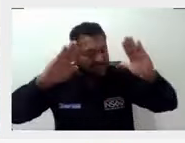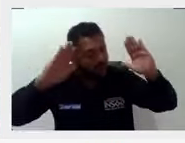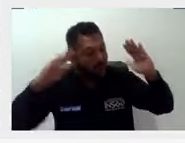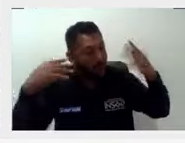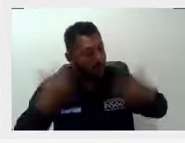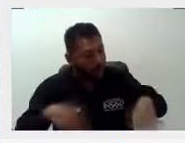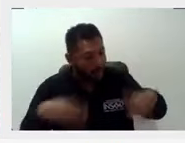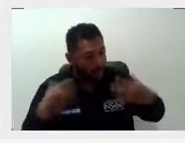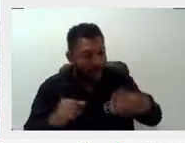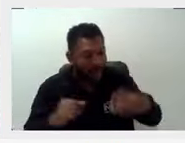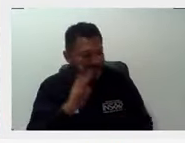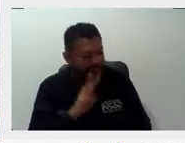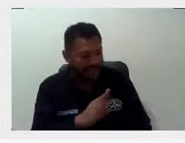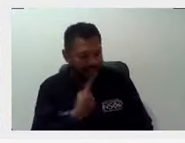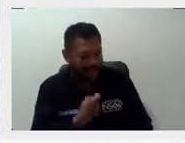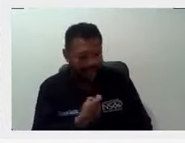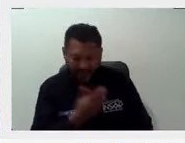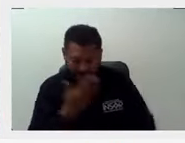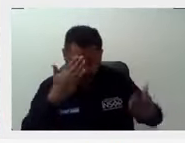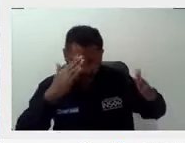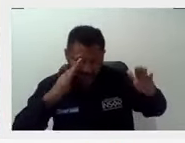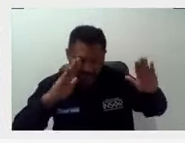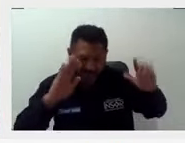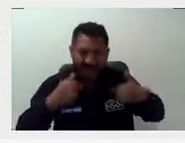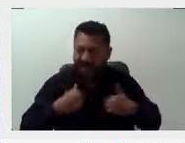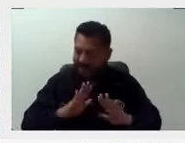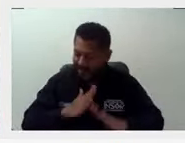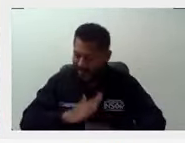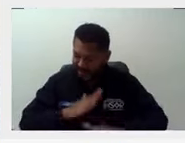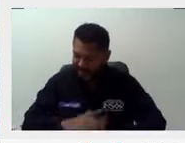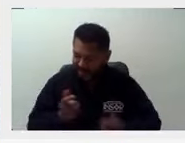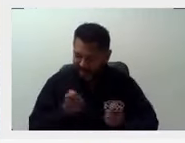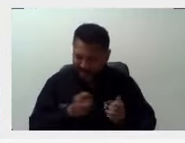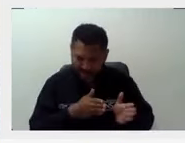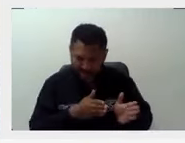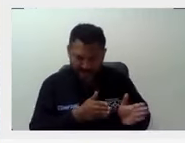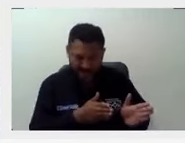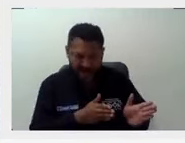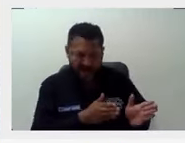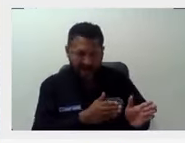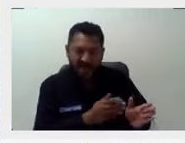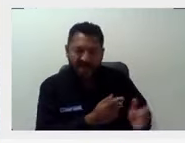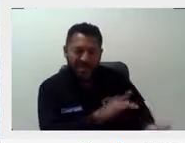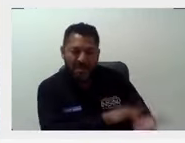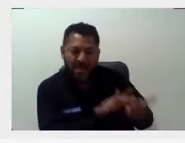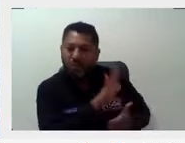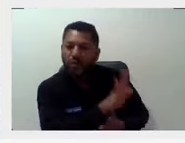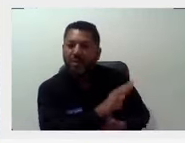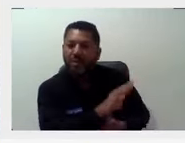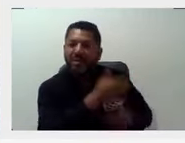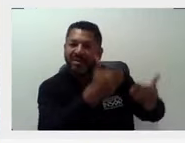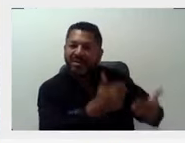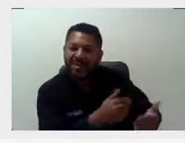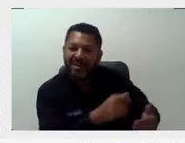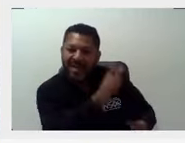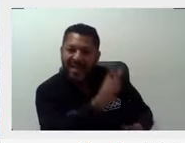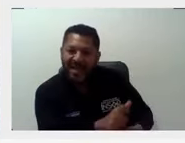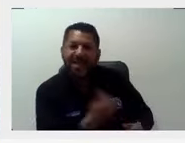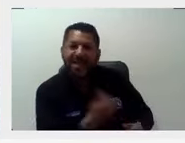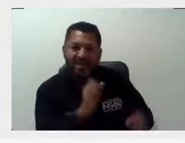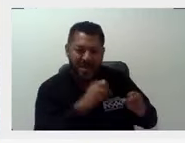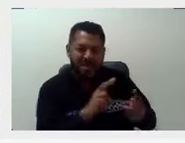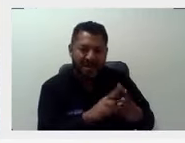fácilmente y que solamente pausándonos nosotros un poquito en dirigir y dejándolos a ellos ser, vamos a poder conocer. Creo que ese es